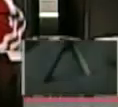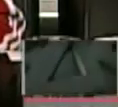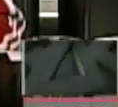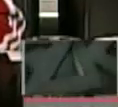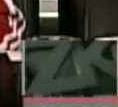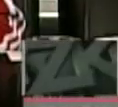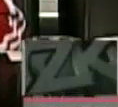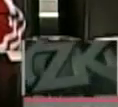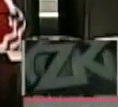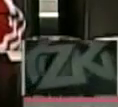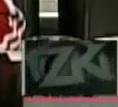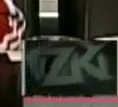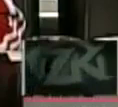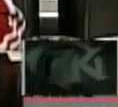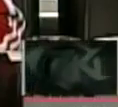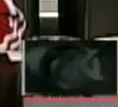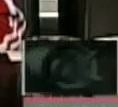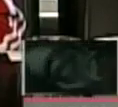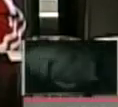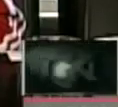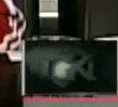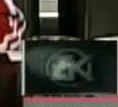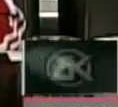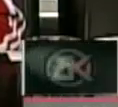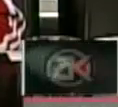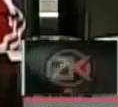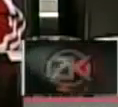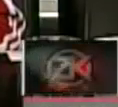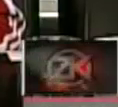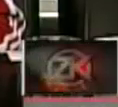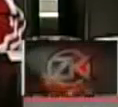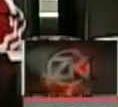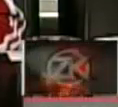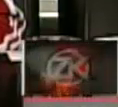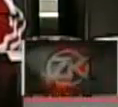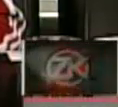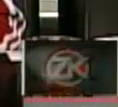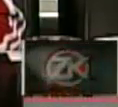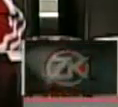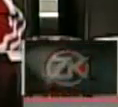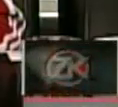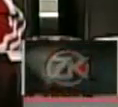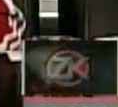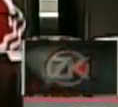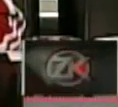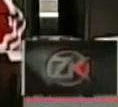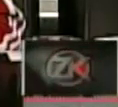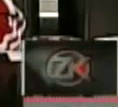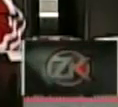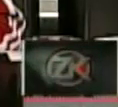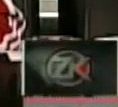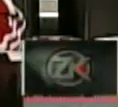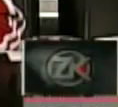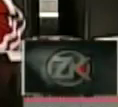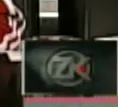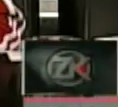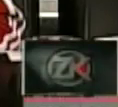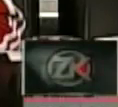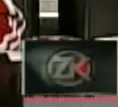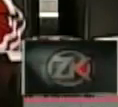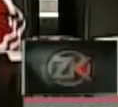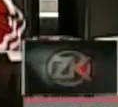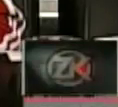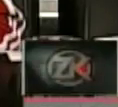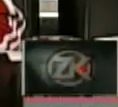compañeros del departamento de prensa, muy solidarios con ellos por esa pérdida sensible de un muchacho que con una